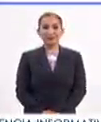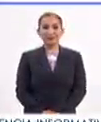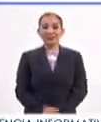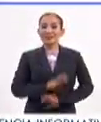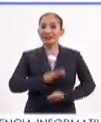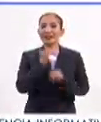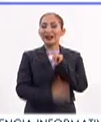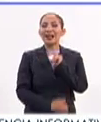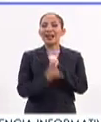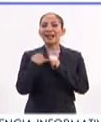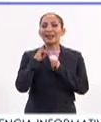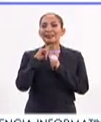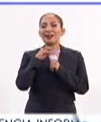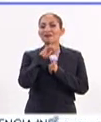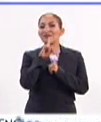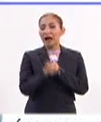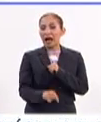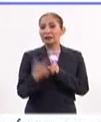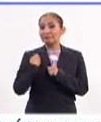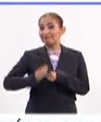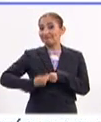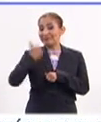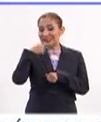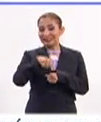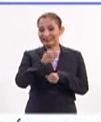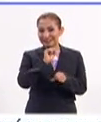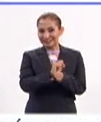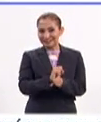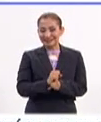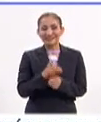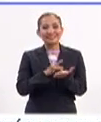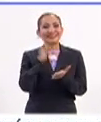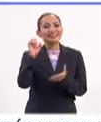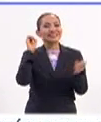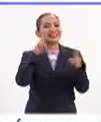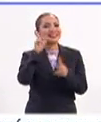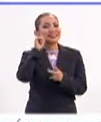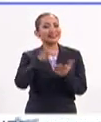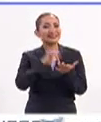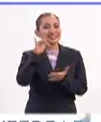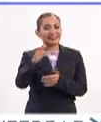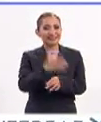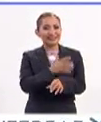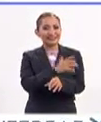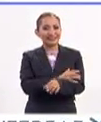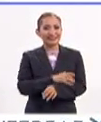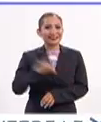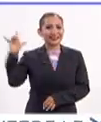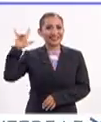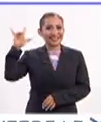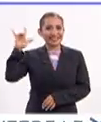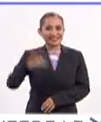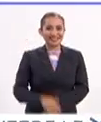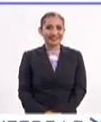Pues así llegamos al final de esta emisión de Interfaz, la primera de esta semana. Gracias, nos vemos mañana. Gracias por acompañarnos.